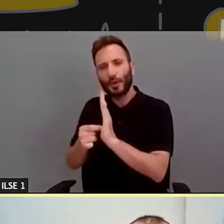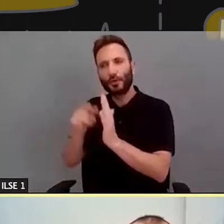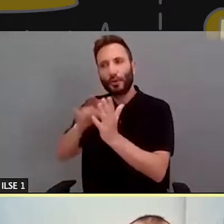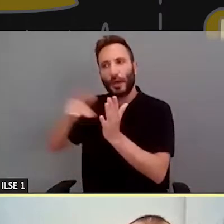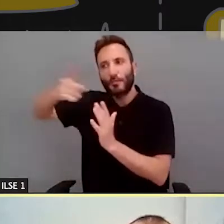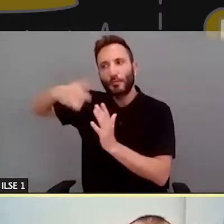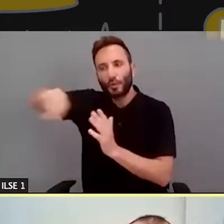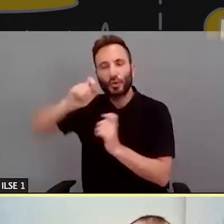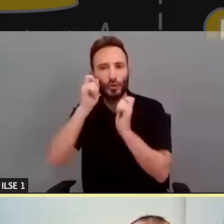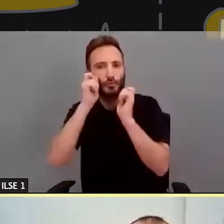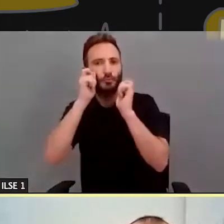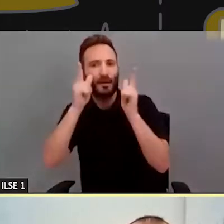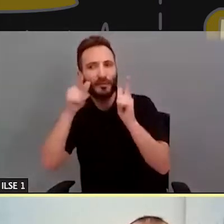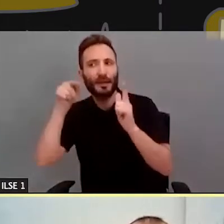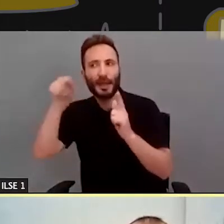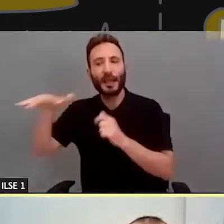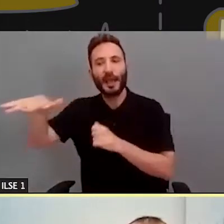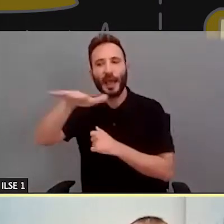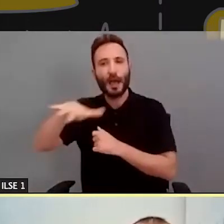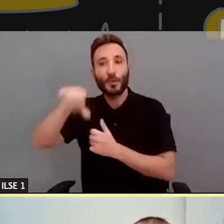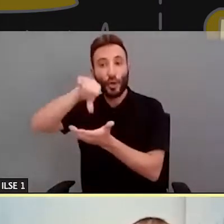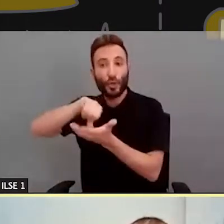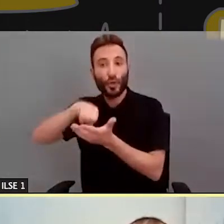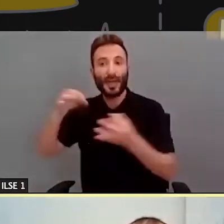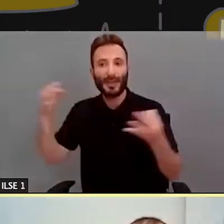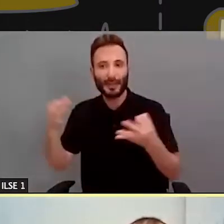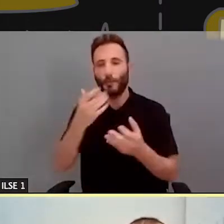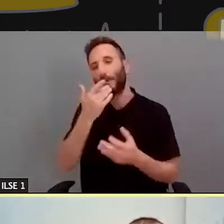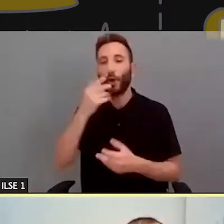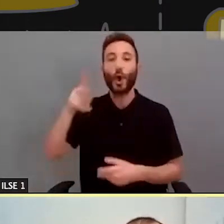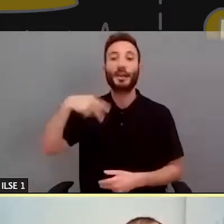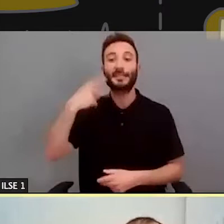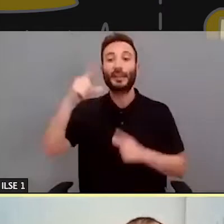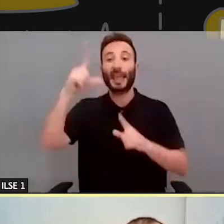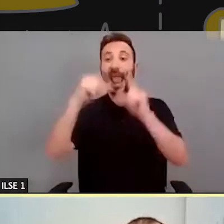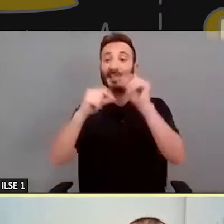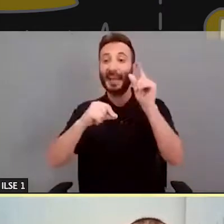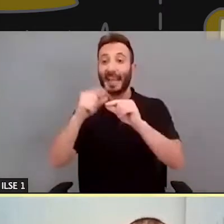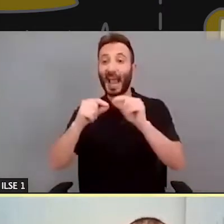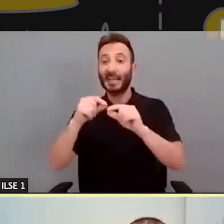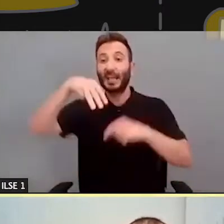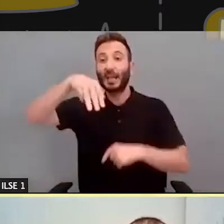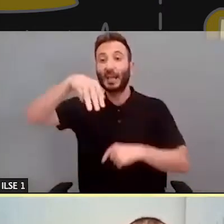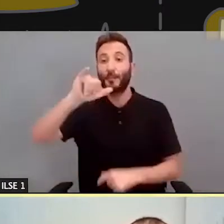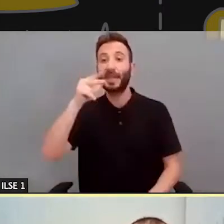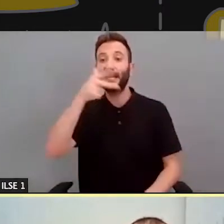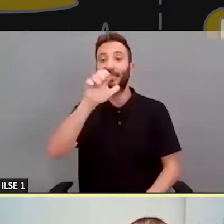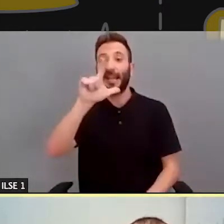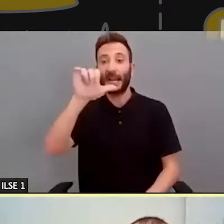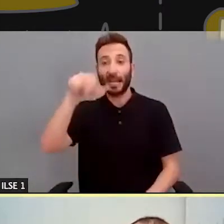encontrar en ese campo, en la ciudad, los restaurantes con estrella Michelin, las tabernas de comida